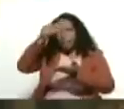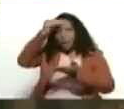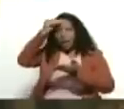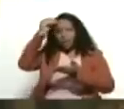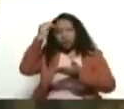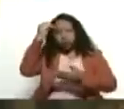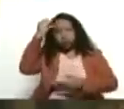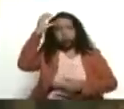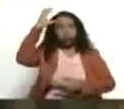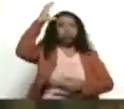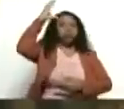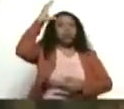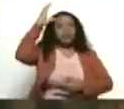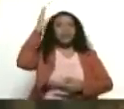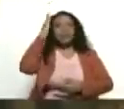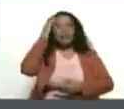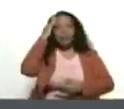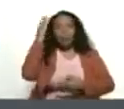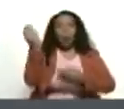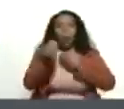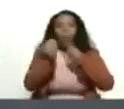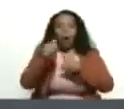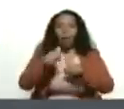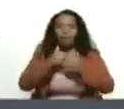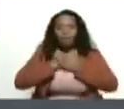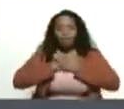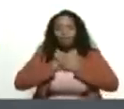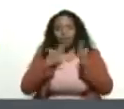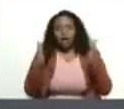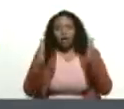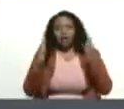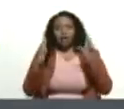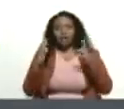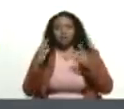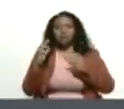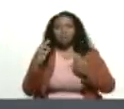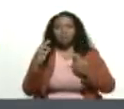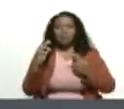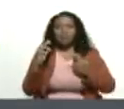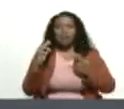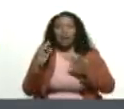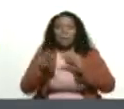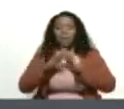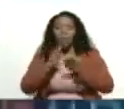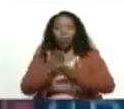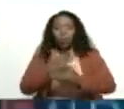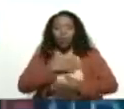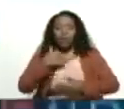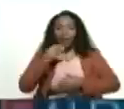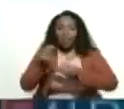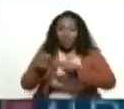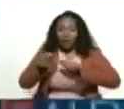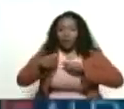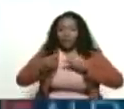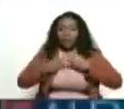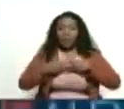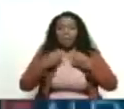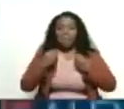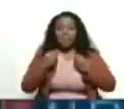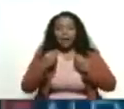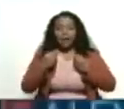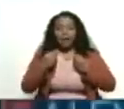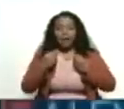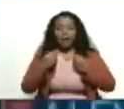conocido tanta bondad, como si el universo en busca de su estabilidad nos diera herramienta para vencer al